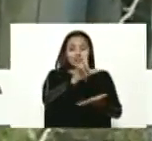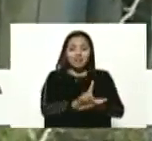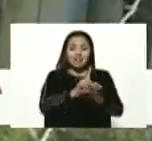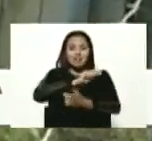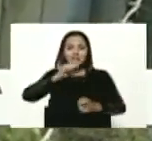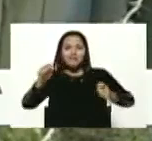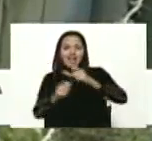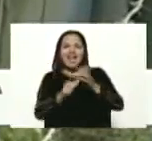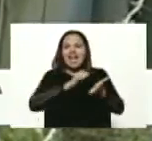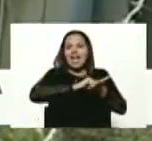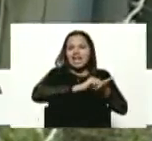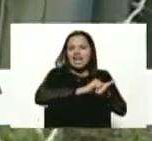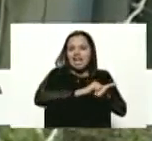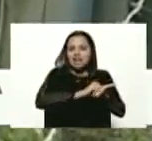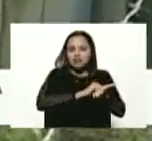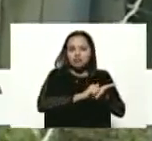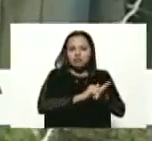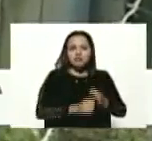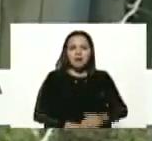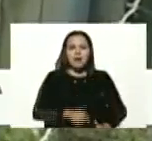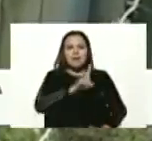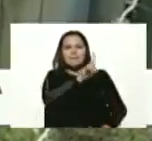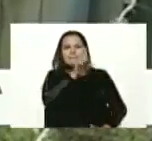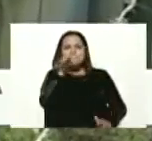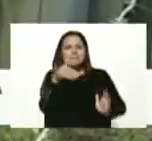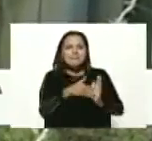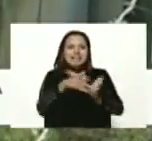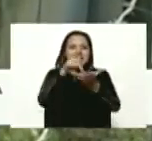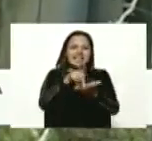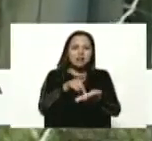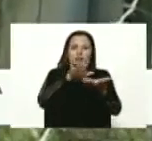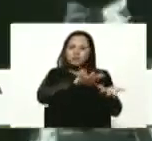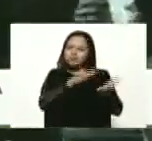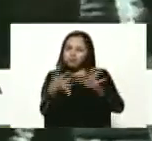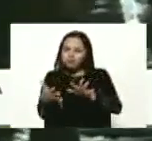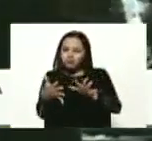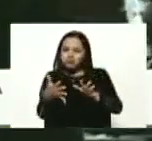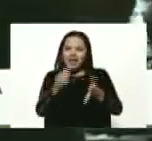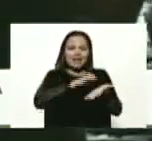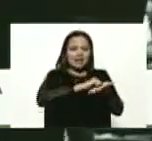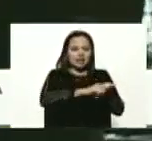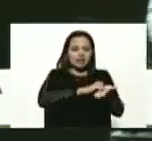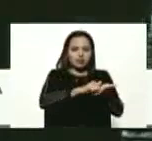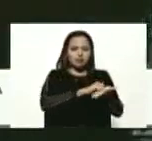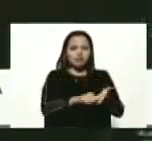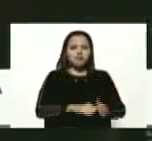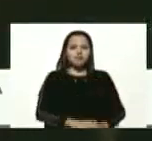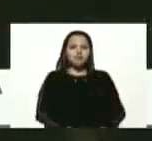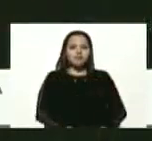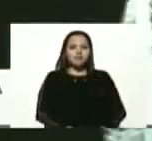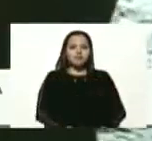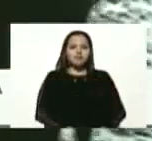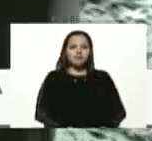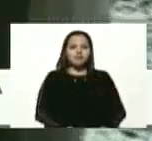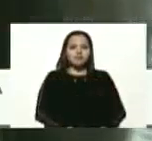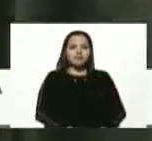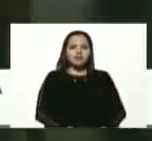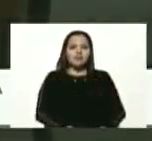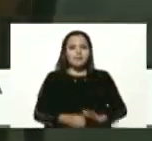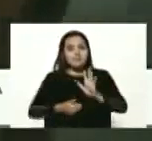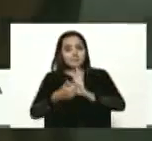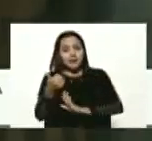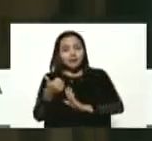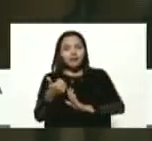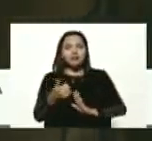queso, son 1.000 kilos de queso aproximadamente, presidente. Tenemos una parte de ceba